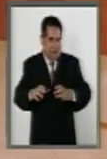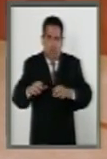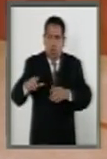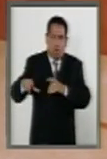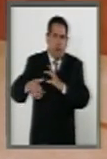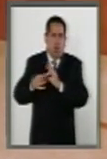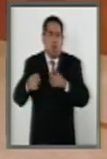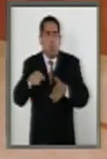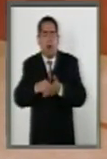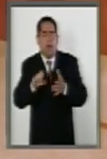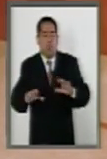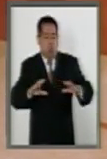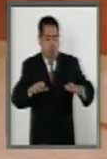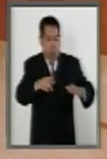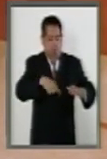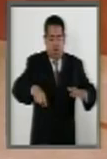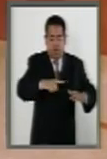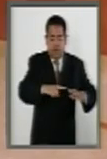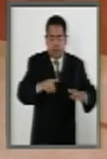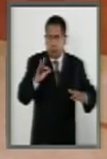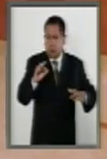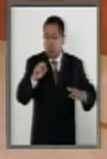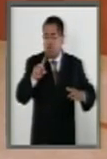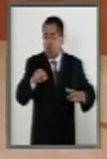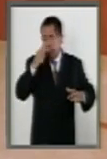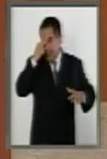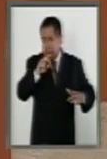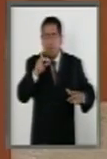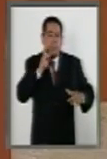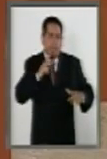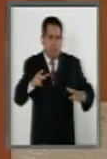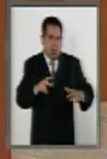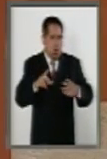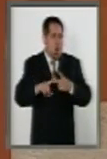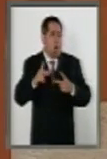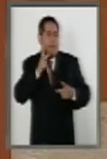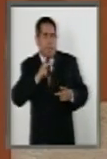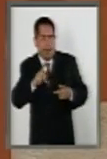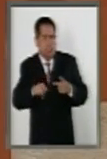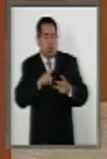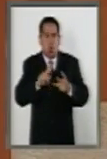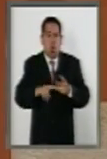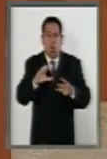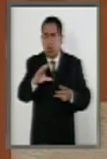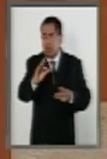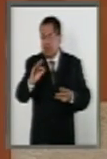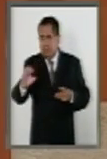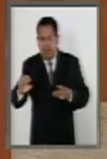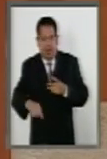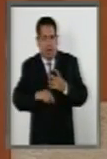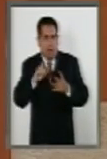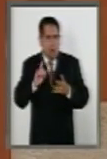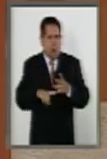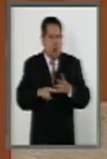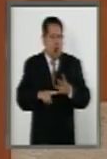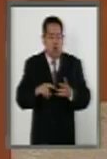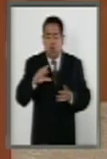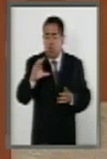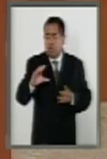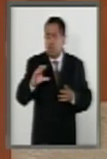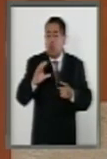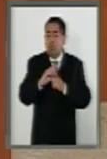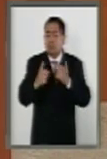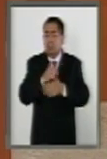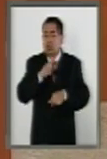como el Fondo Mexicano del Petróleo, o Pemex, o la Comisión Federal de Electricidad, o la Comisión